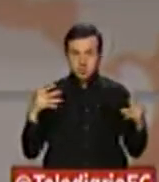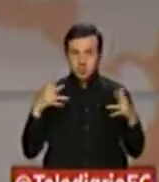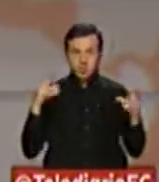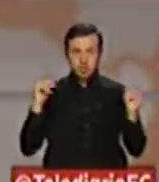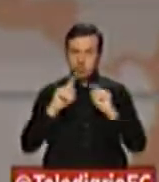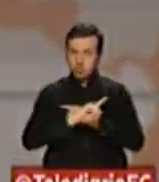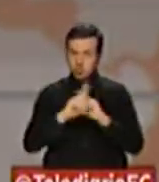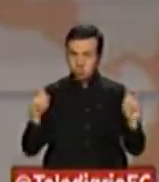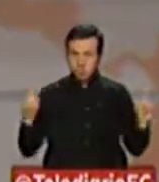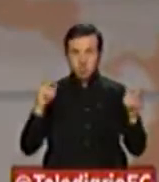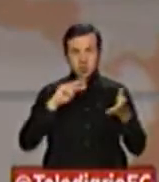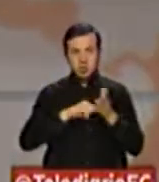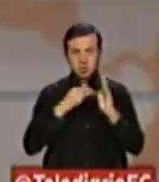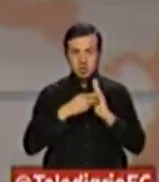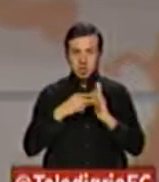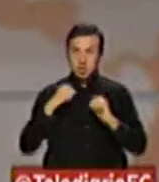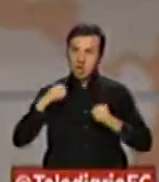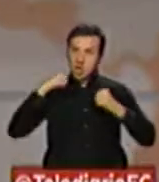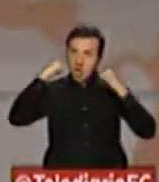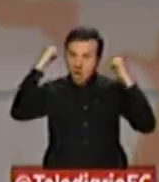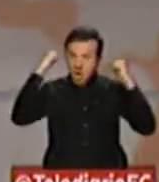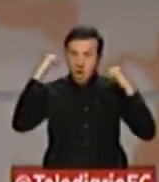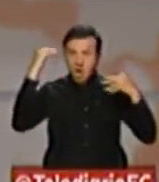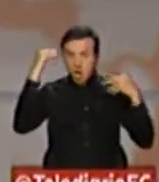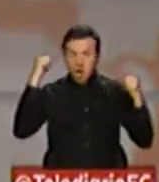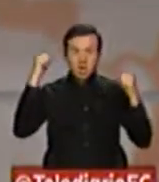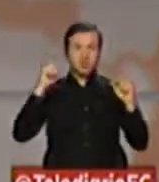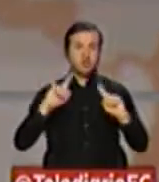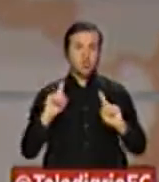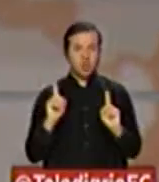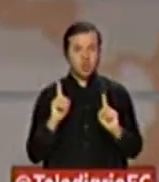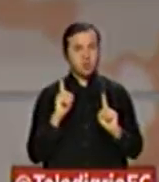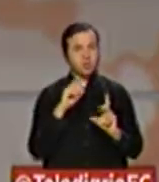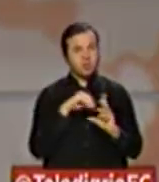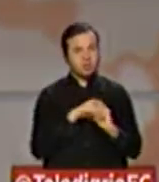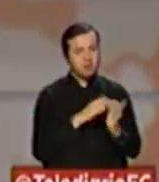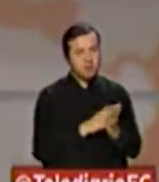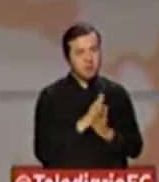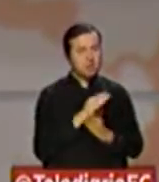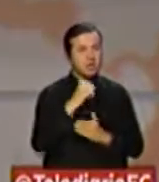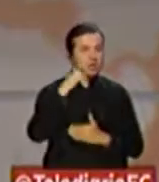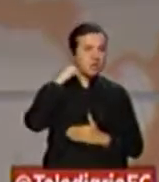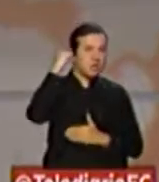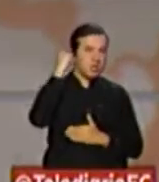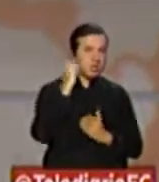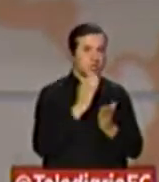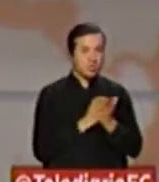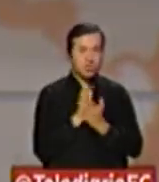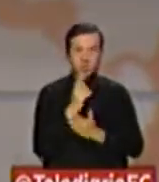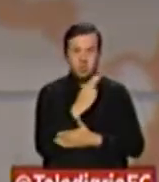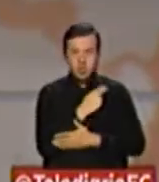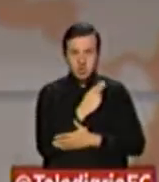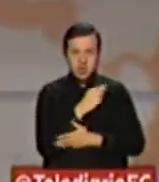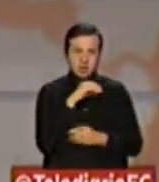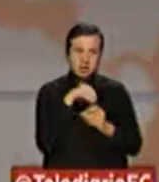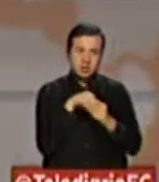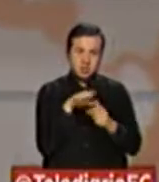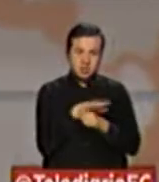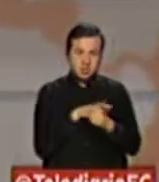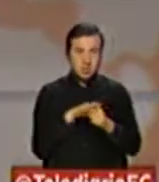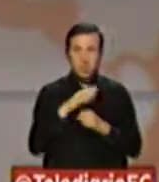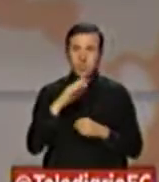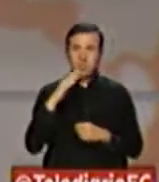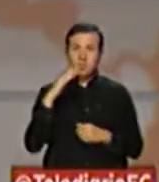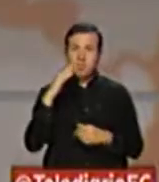a hacerlo. Y esto no significa hacer militancia, eso no nos corresponde. Pero si desde las facultades de derecho, desde las universidades, no somos políticos